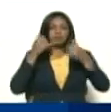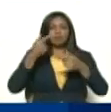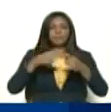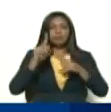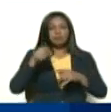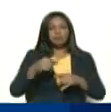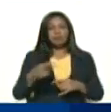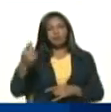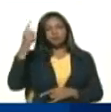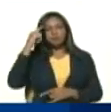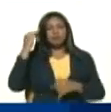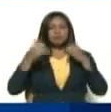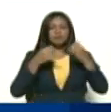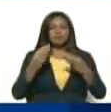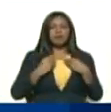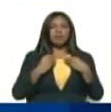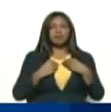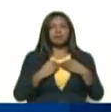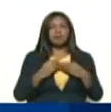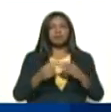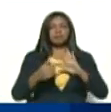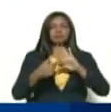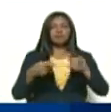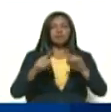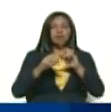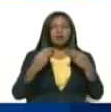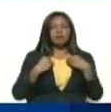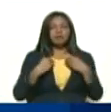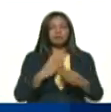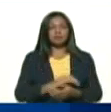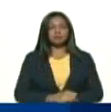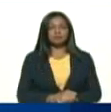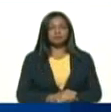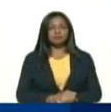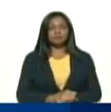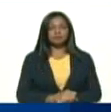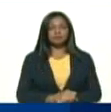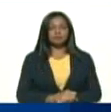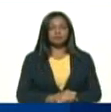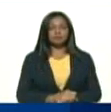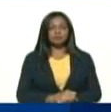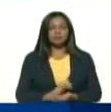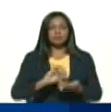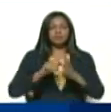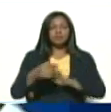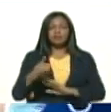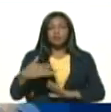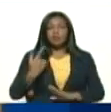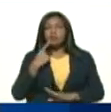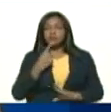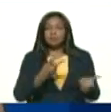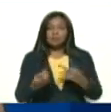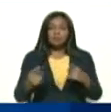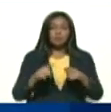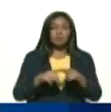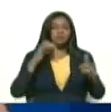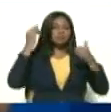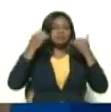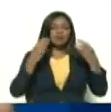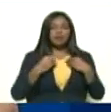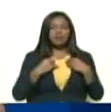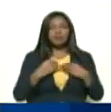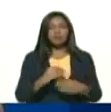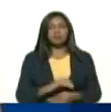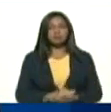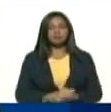día para celebrar la vida y para optar por la vida. Sería lo que puedo decirles e invitarles a celebrar la vida y bueno, que